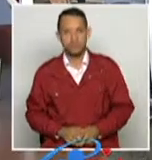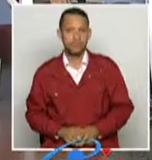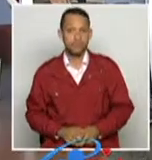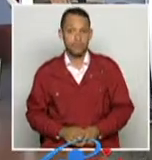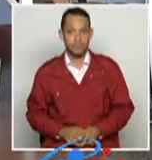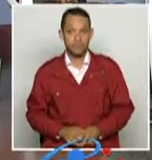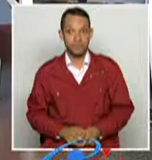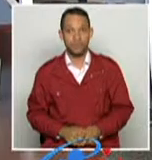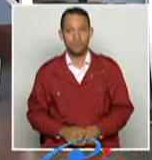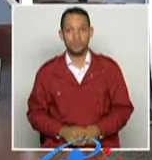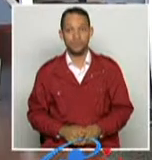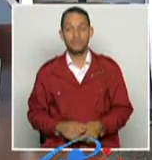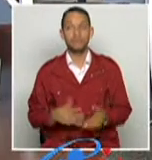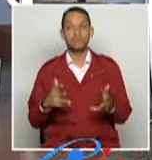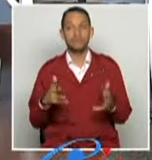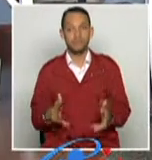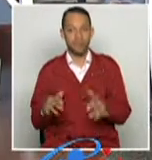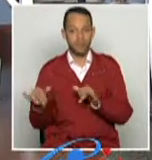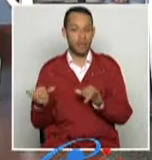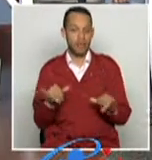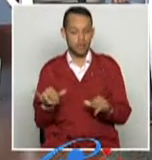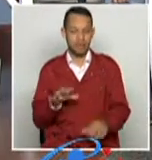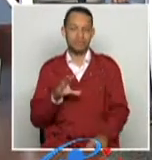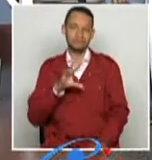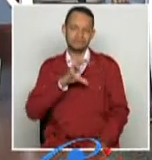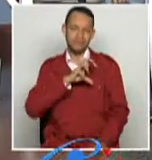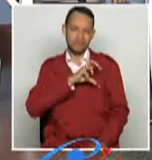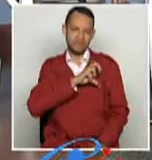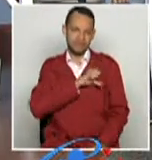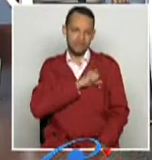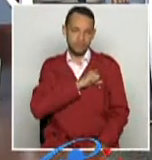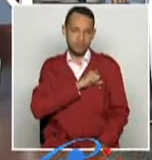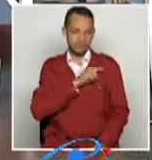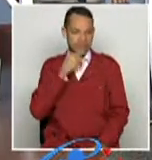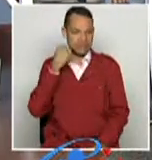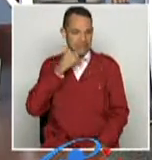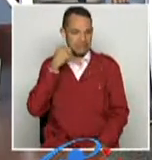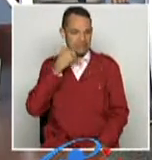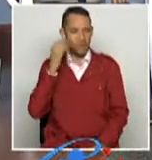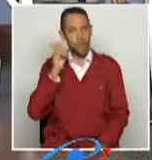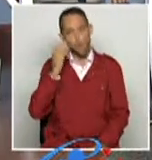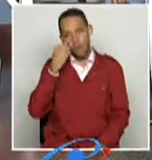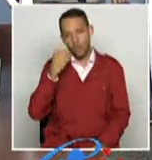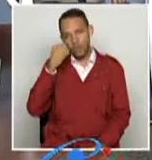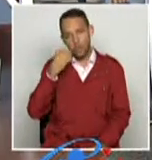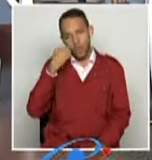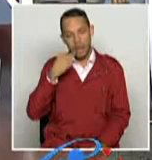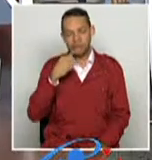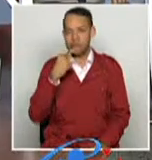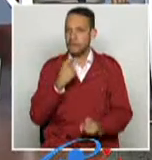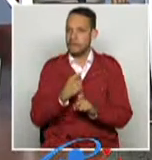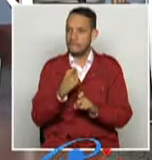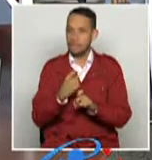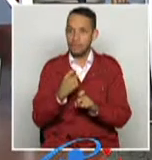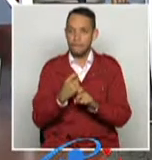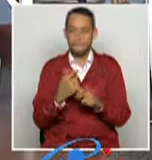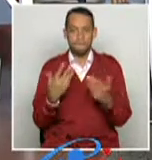Gracias. O sea, como la, dice Iván, las tristezas. No, es que uno no sabe si reír o llorar. No. De las